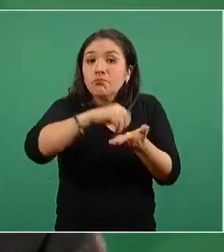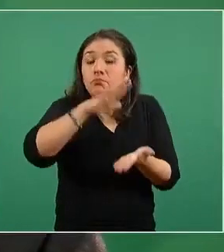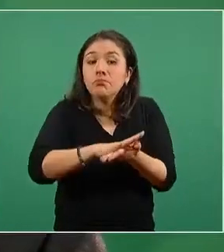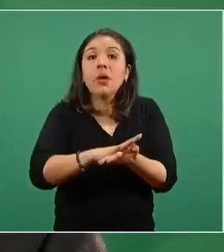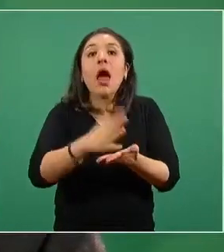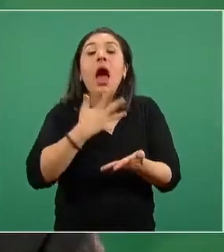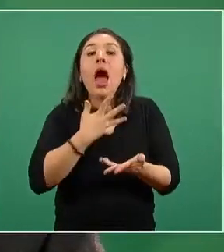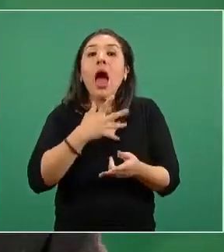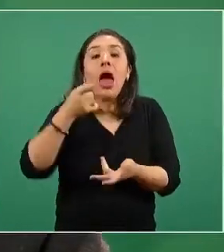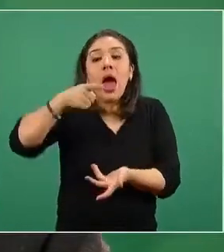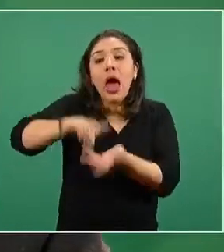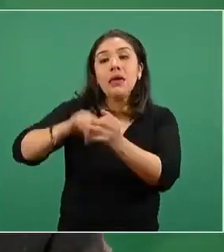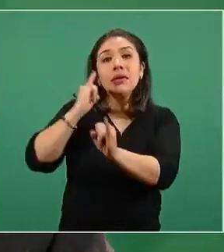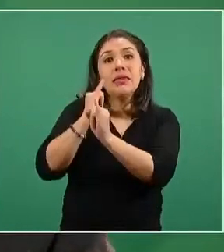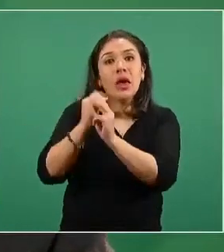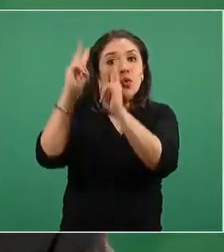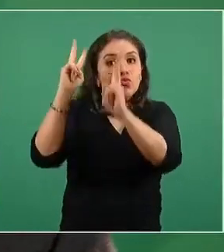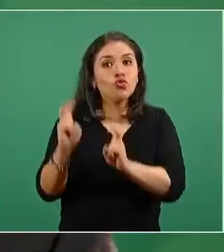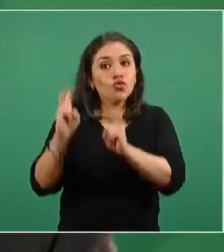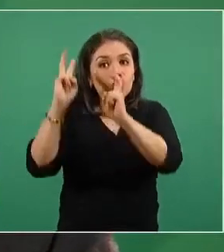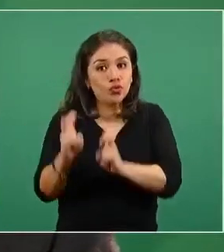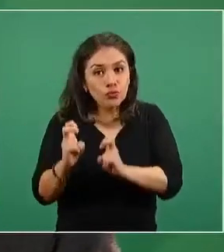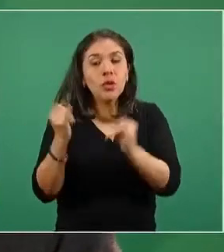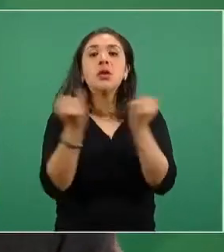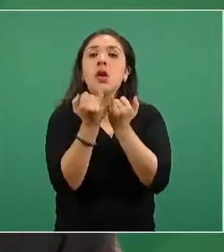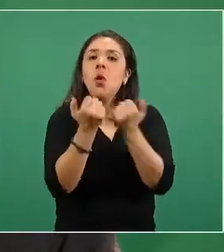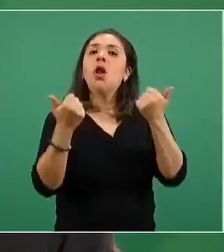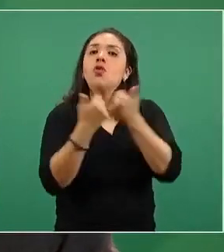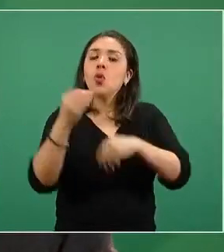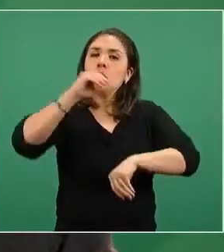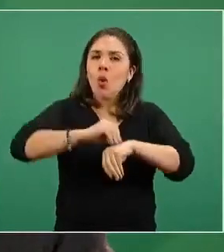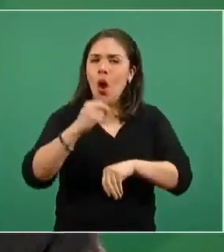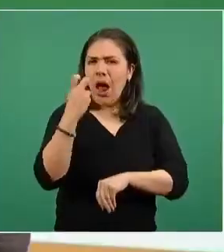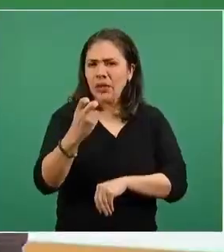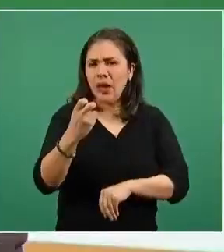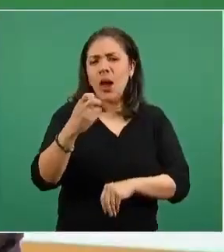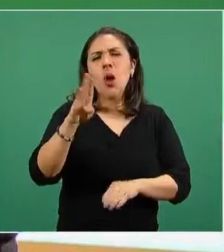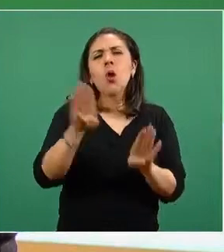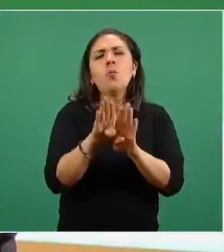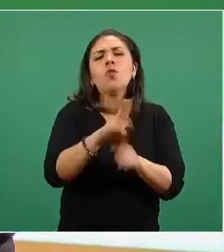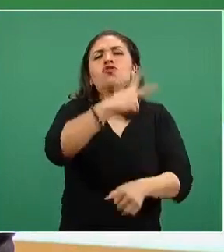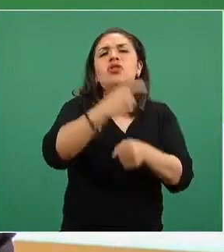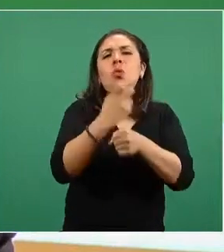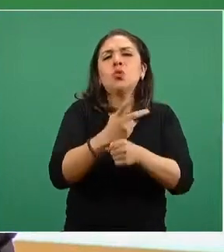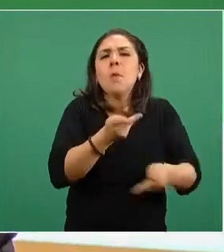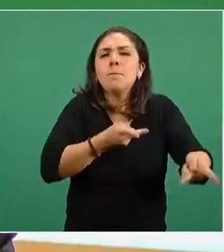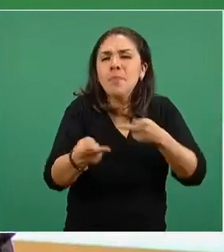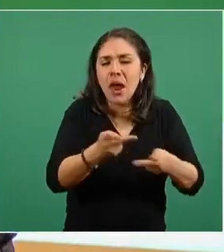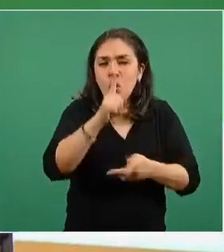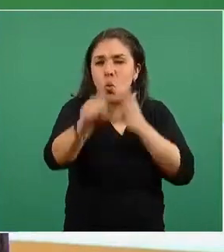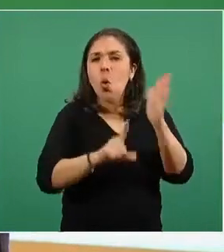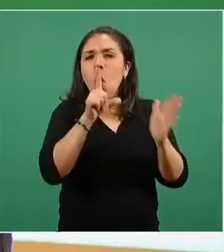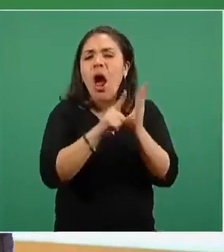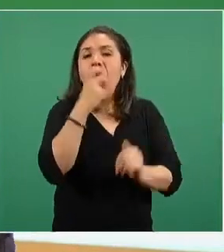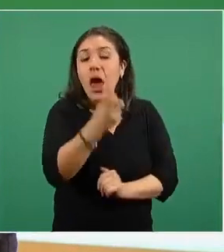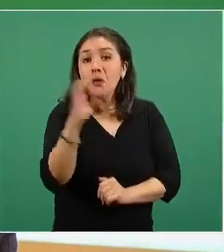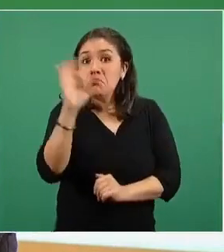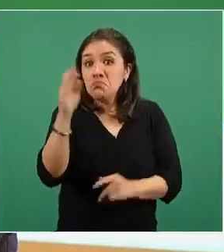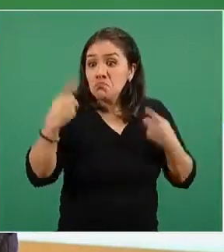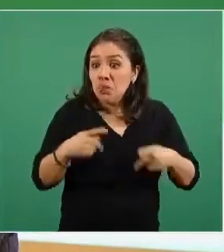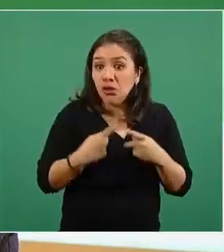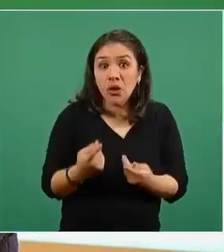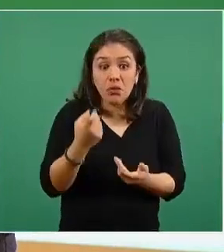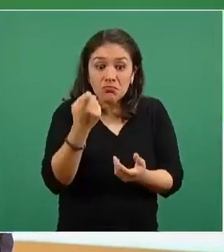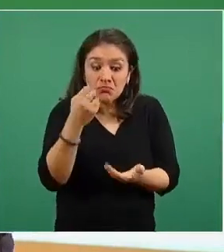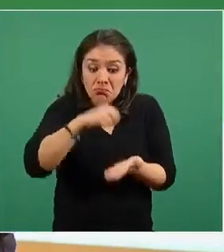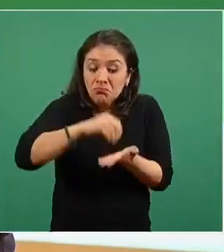las plataformas, y existirá también el mecanismo que aquí se ha usado como plan B en la localidad, que pudiera ser que alguien no está